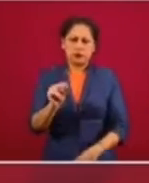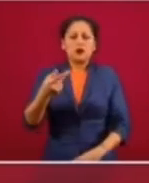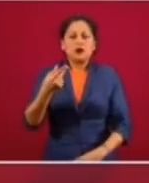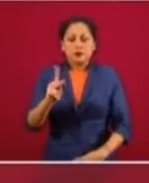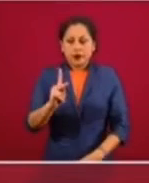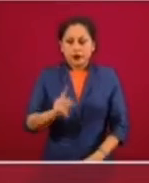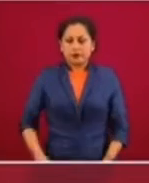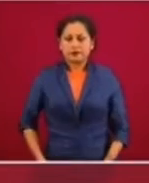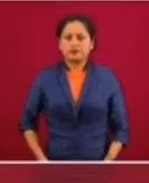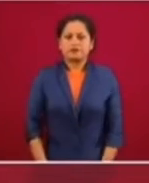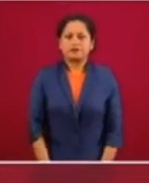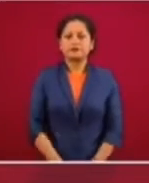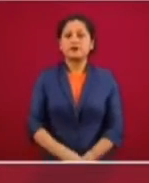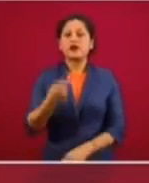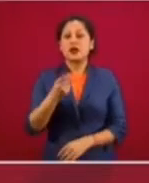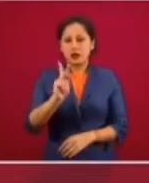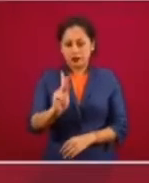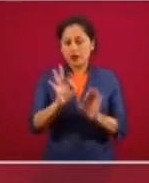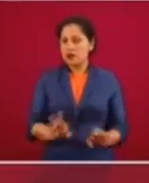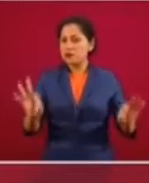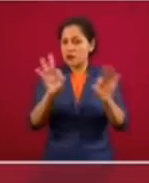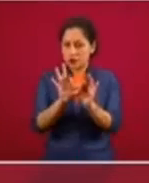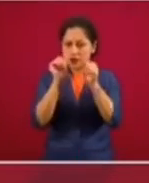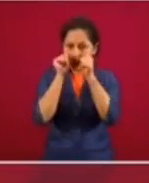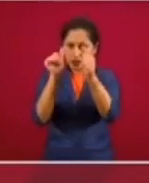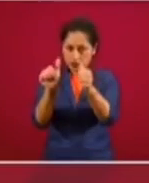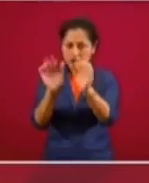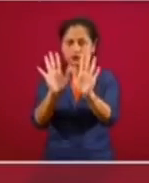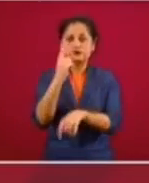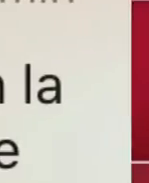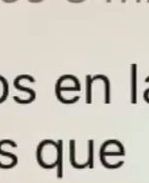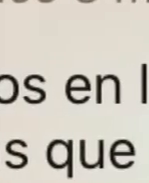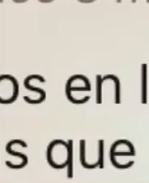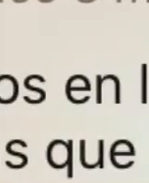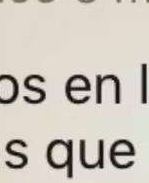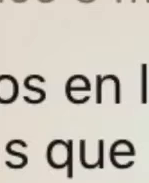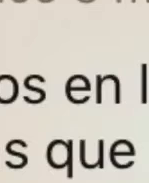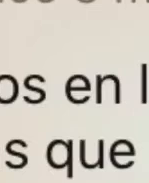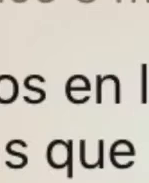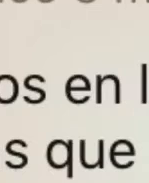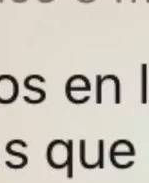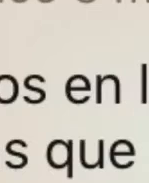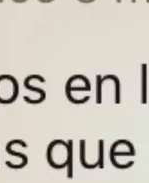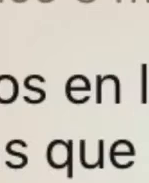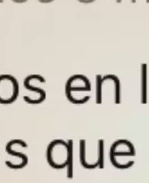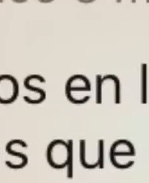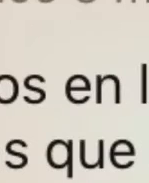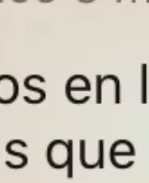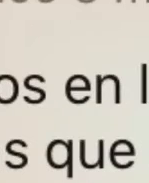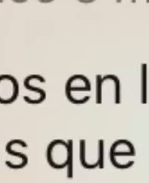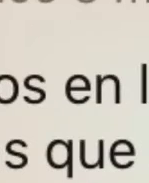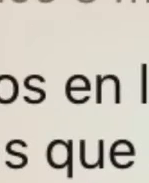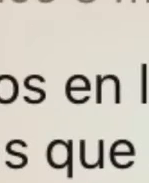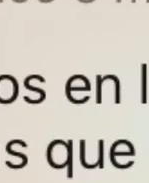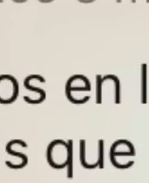De todas maneras, hay que subrayar algunas cosas. Primero, tenemos que seguir con